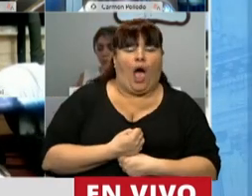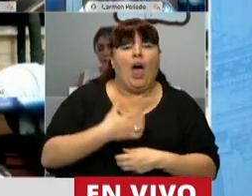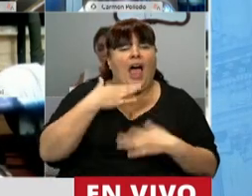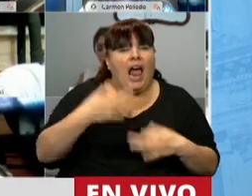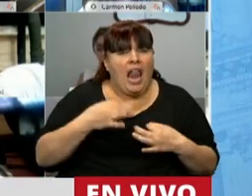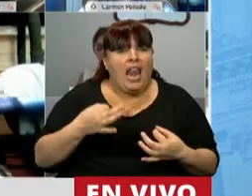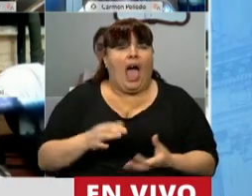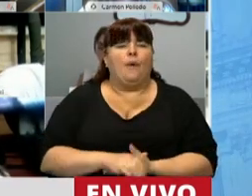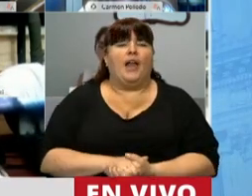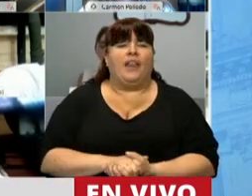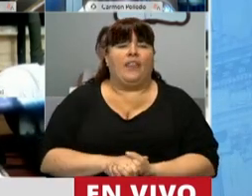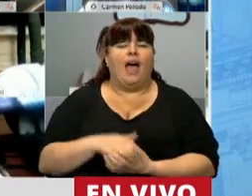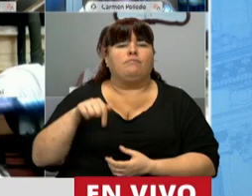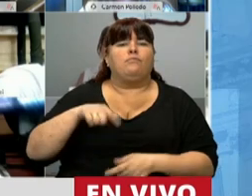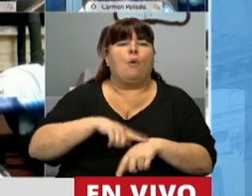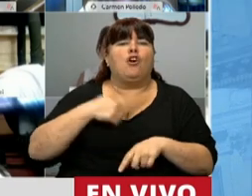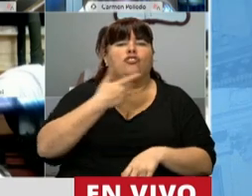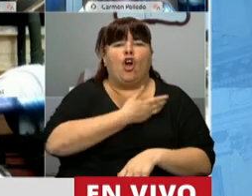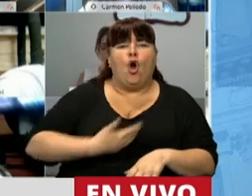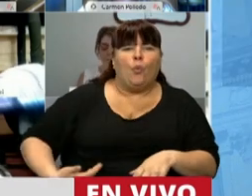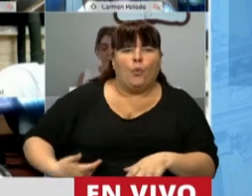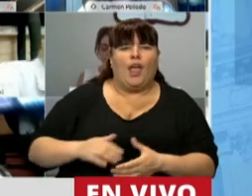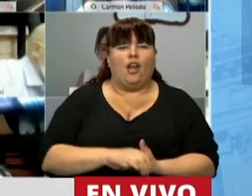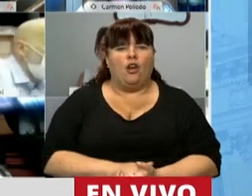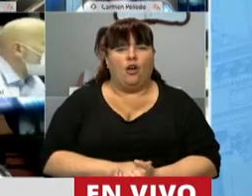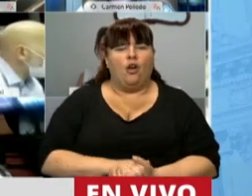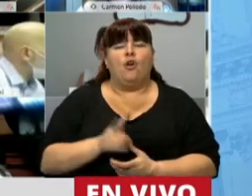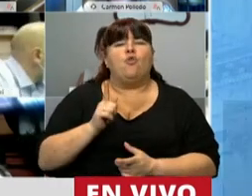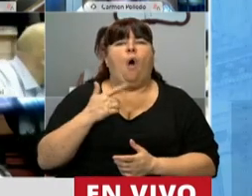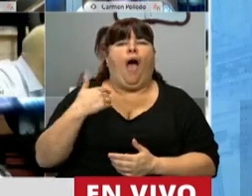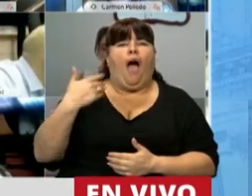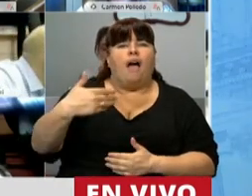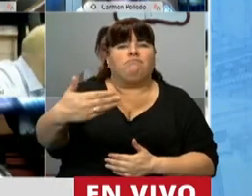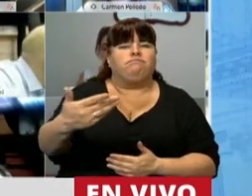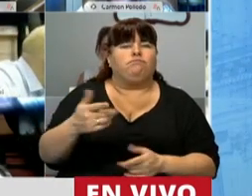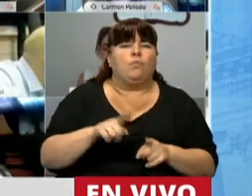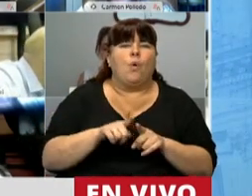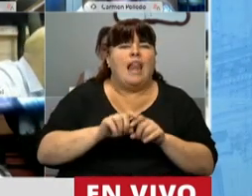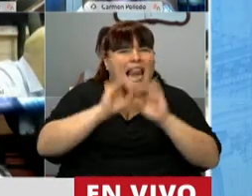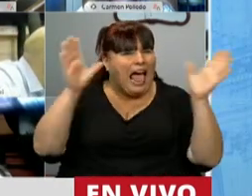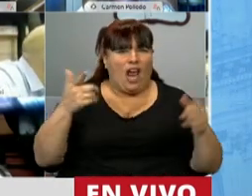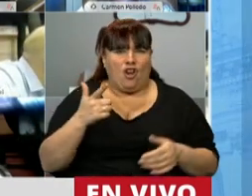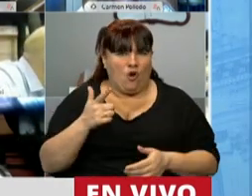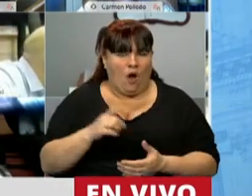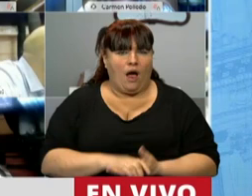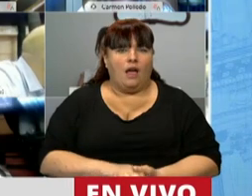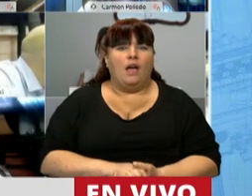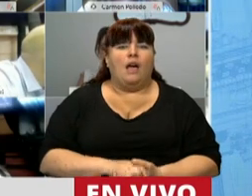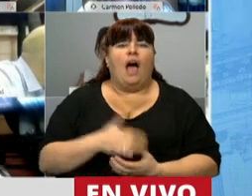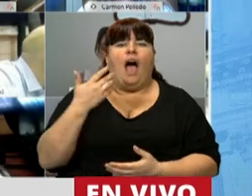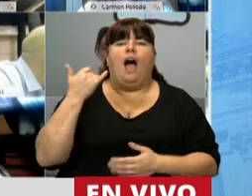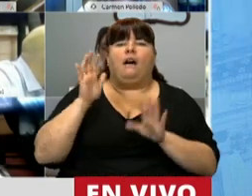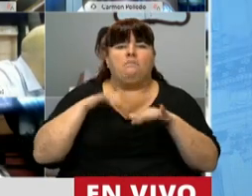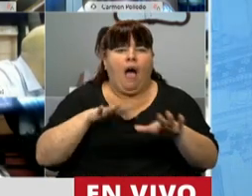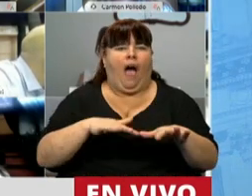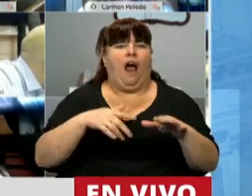verdad es que nos encontramos frente a un gobierno que no presenta un rumbo claro, que está lleno de